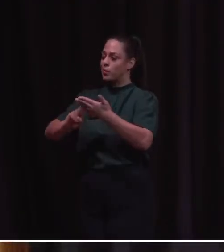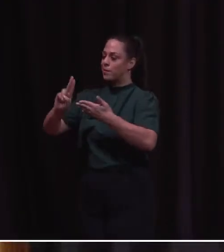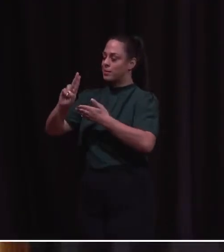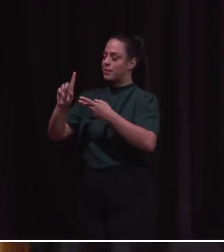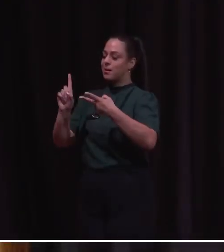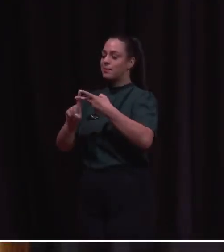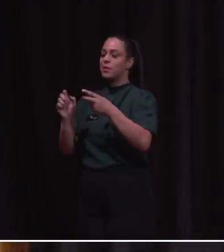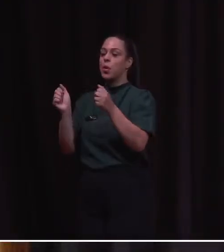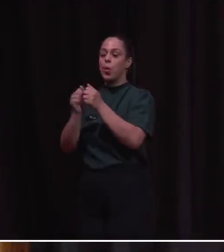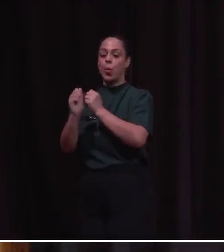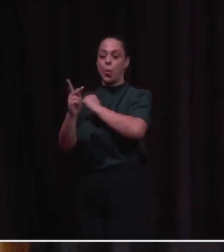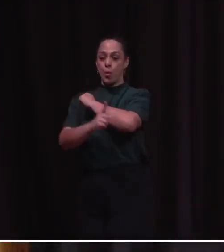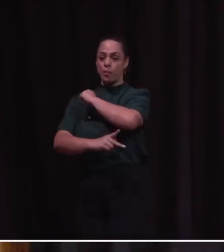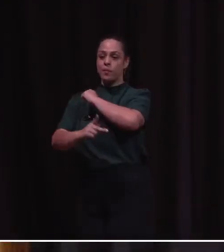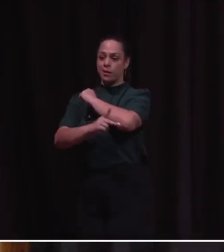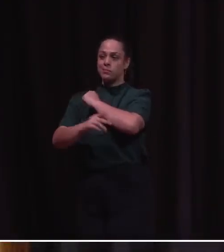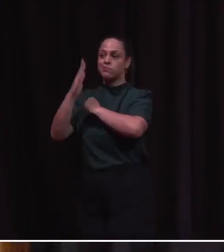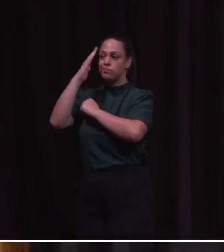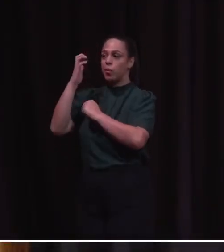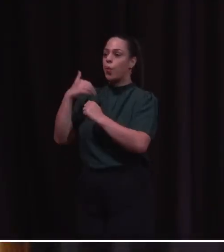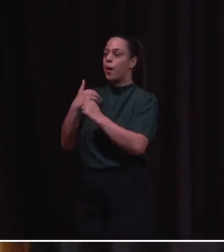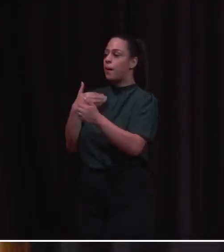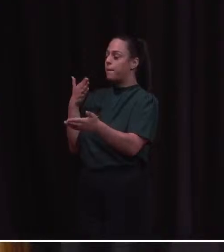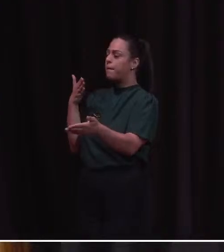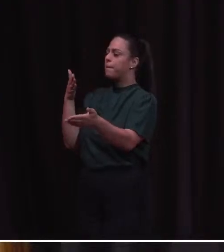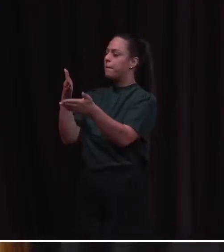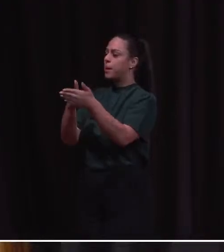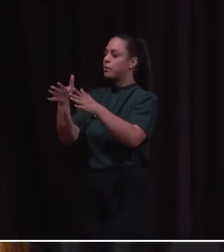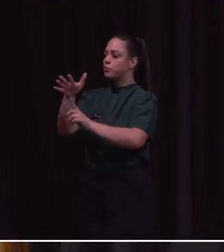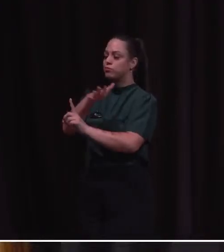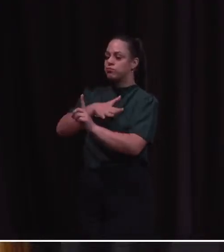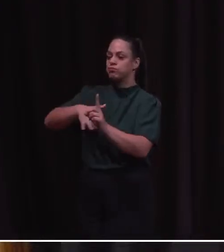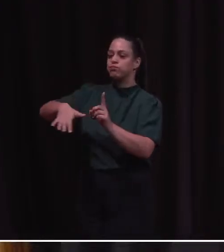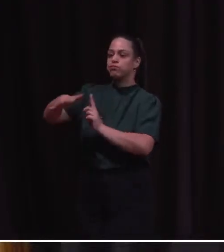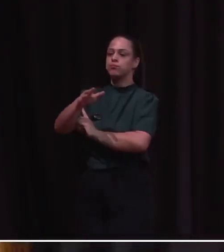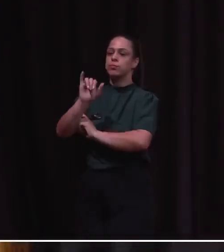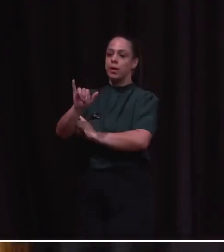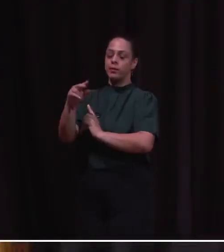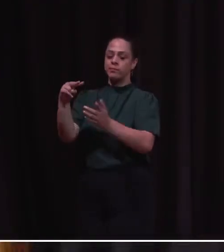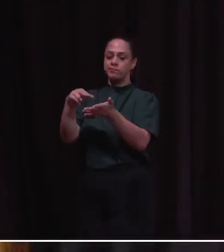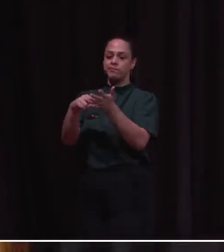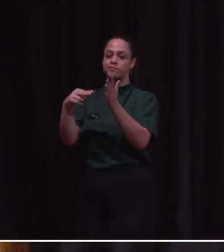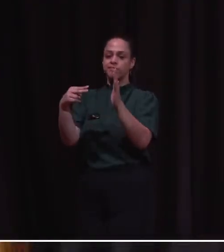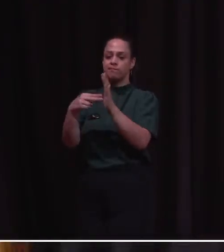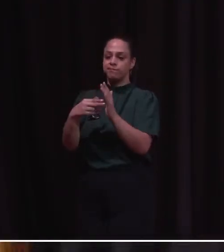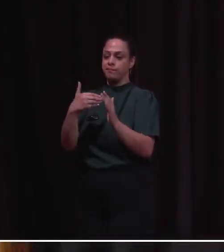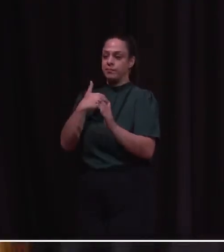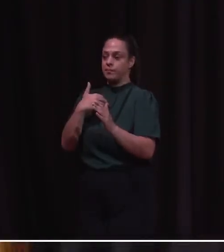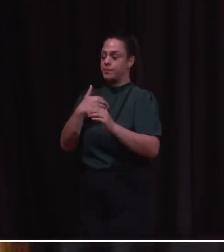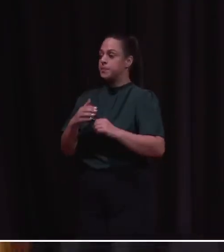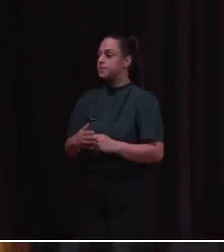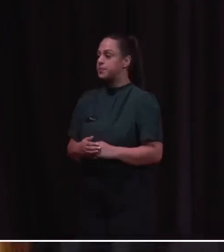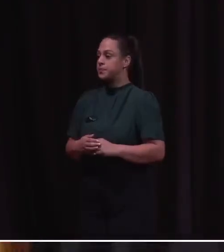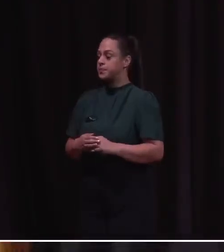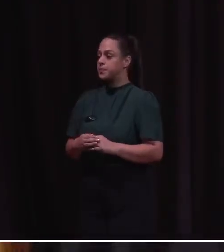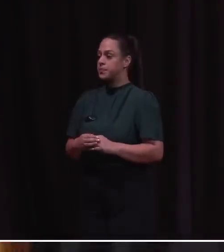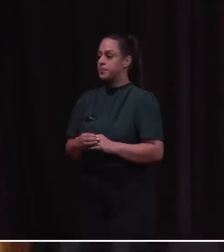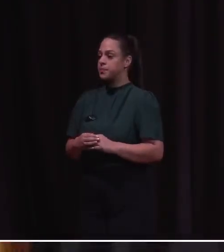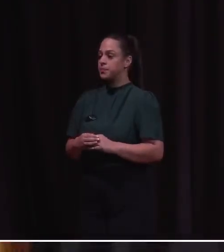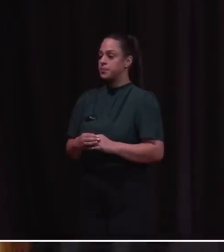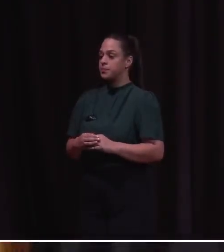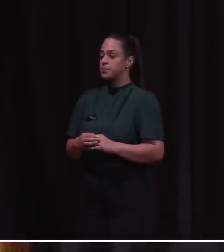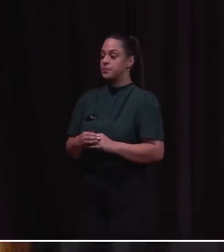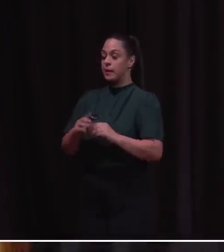país, debido al impacto social que ésta significa. Dicha instancia